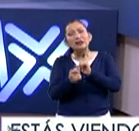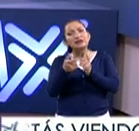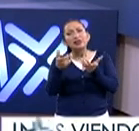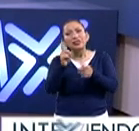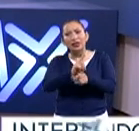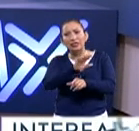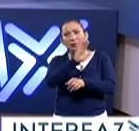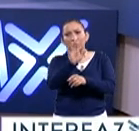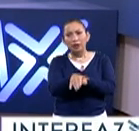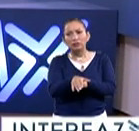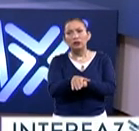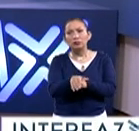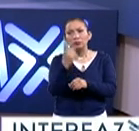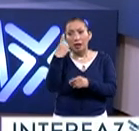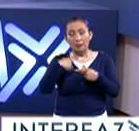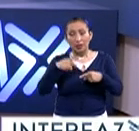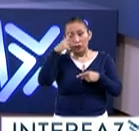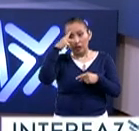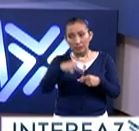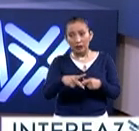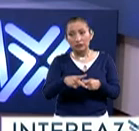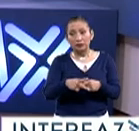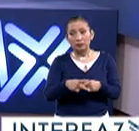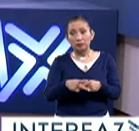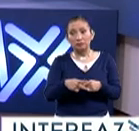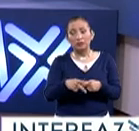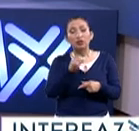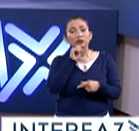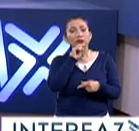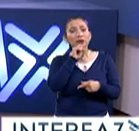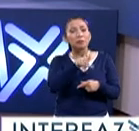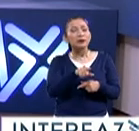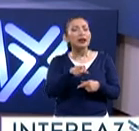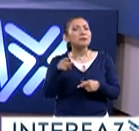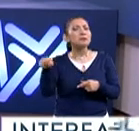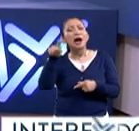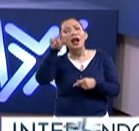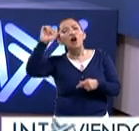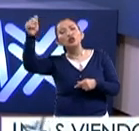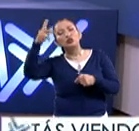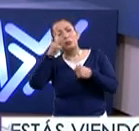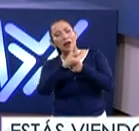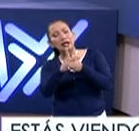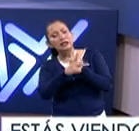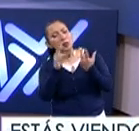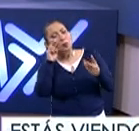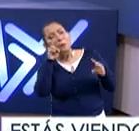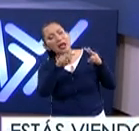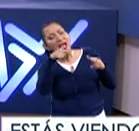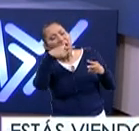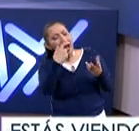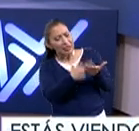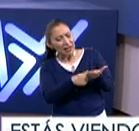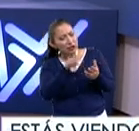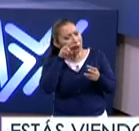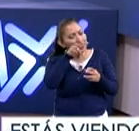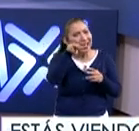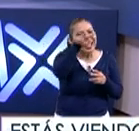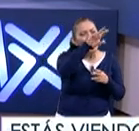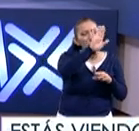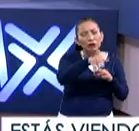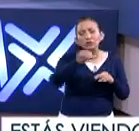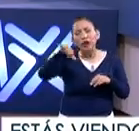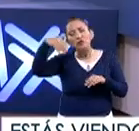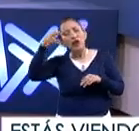tiene el Día de Muertos para los mexicanos, pero pues también para el extranjero? ¿Cómo se visualiza desde dentro y cómo se visualiza